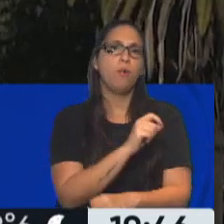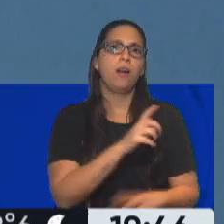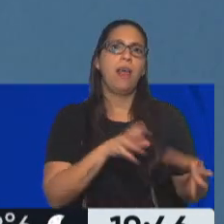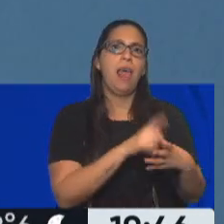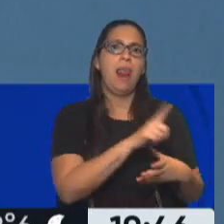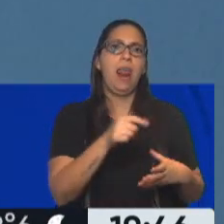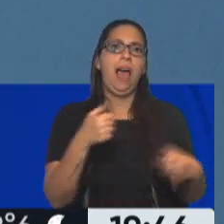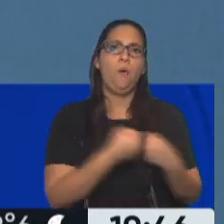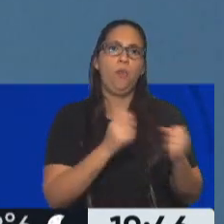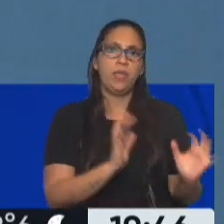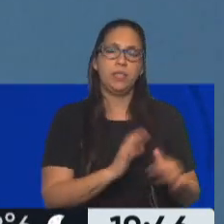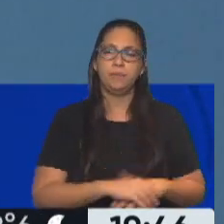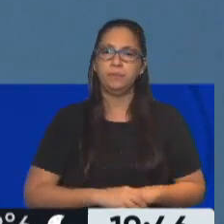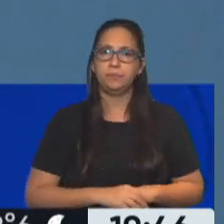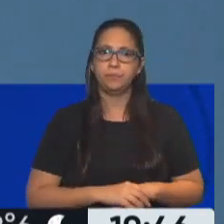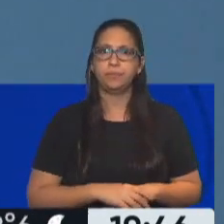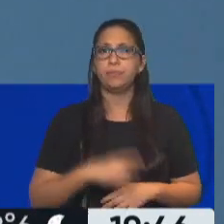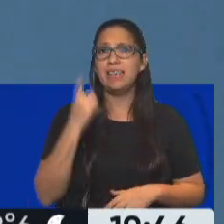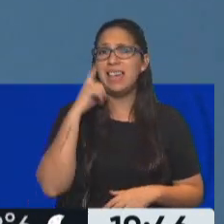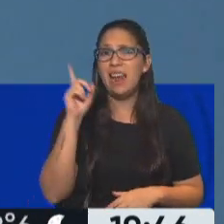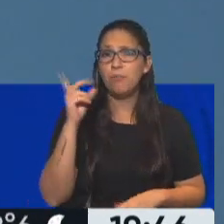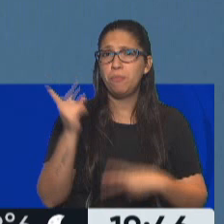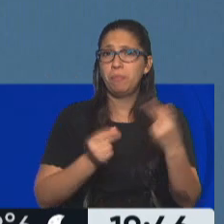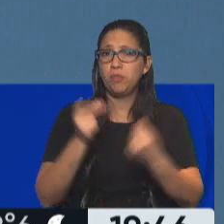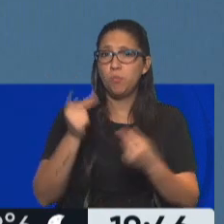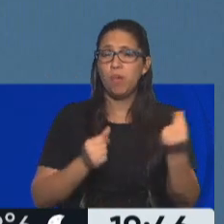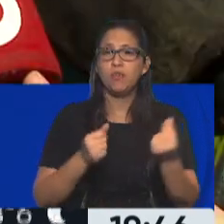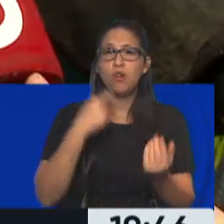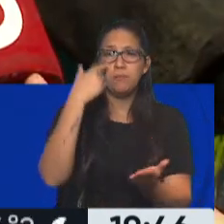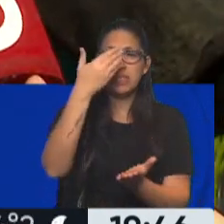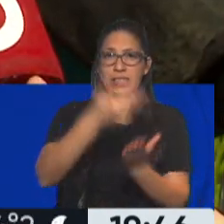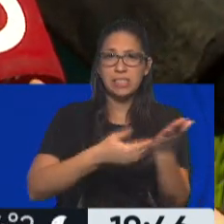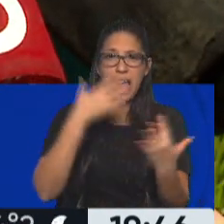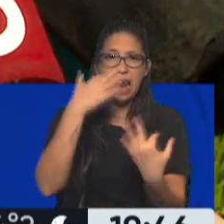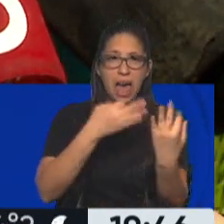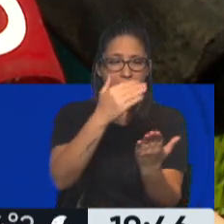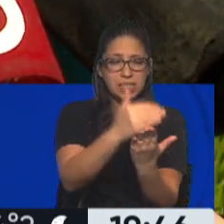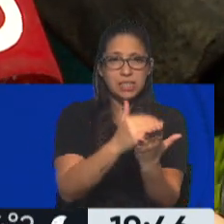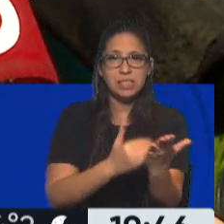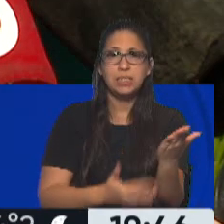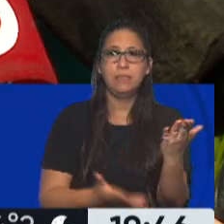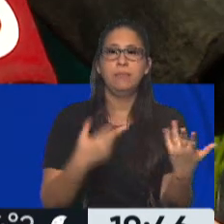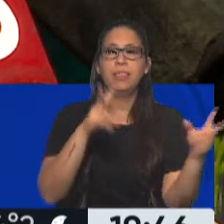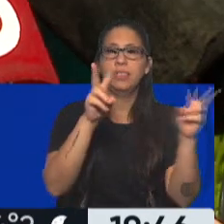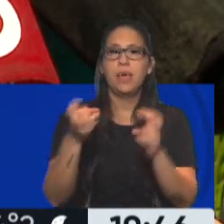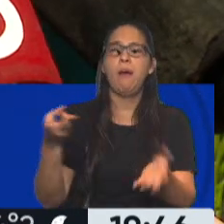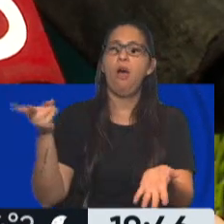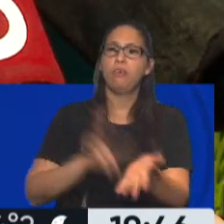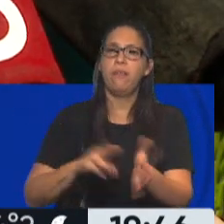acuerdo. Creemos que en el marco del presupuesto y cuando analicemos el presupuesto nacional van a salir todos estos temas